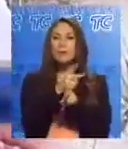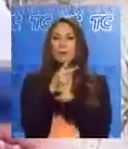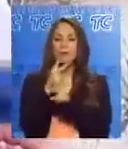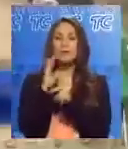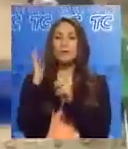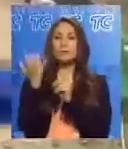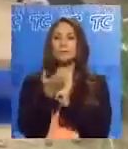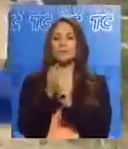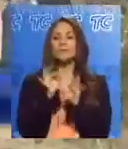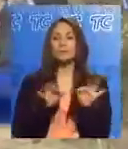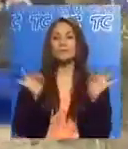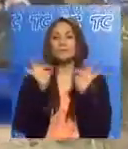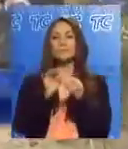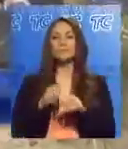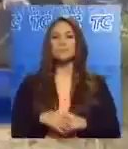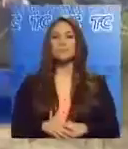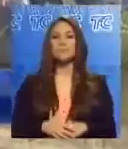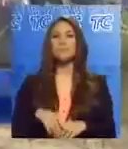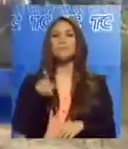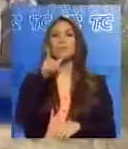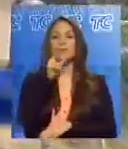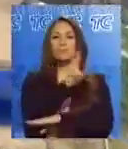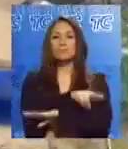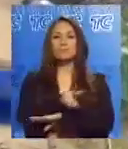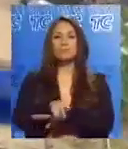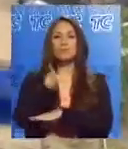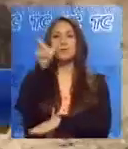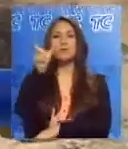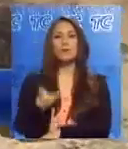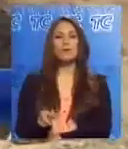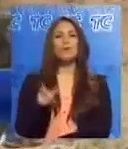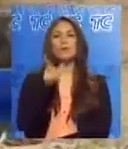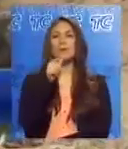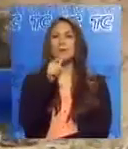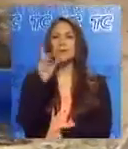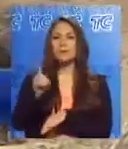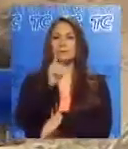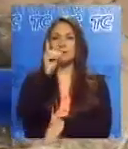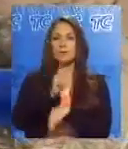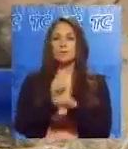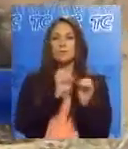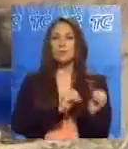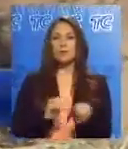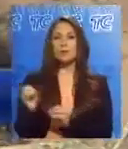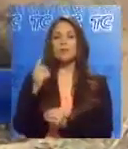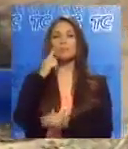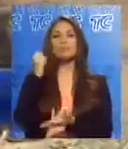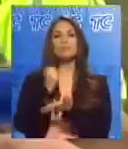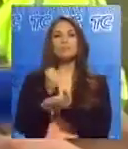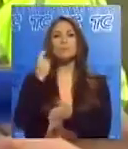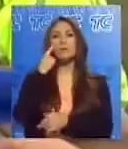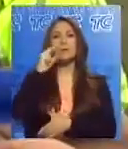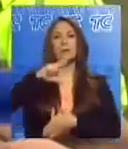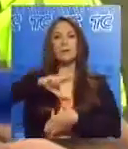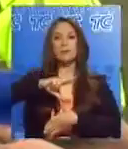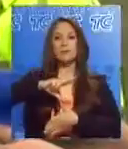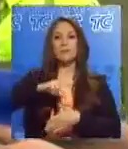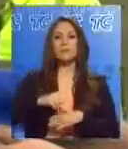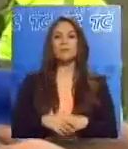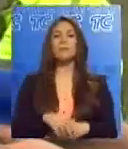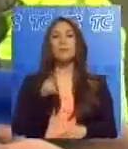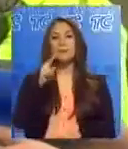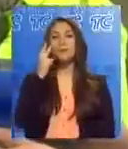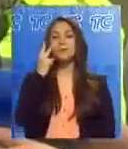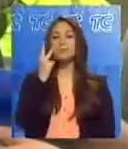medio ambiente. La actividad estuvo supervisada por Cristian Martínez, director de la organización Guinness para Latinoamérica. Récord de